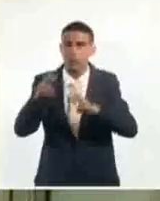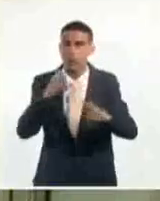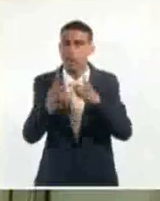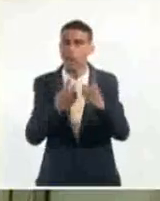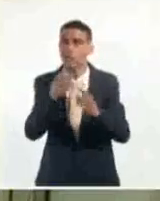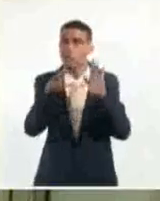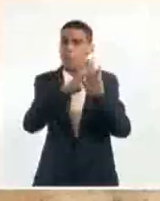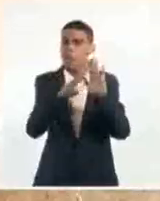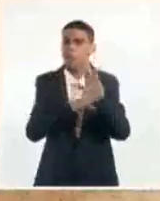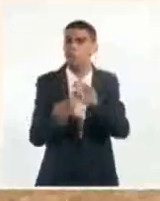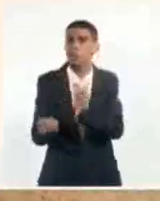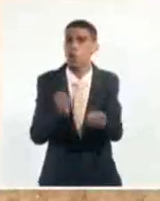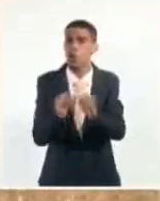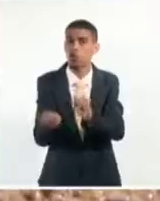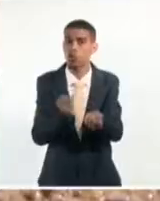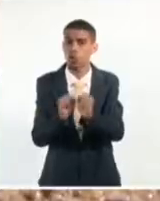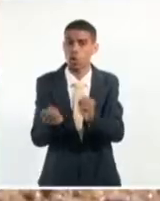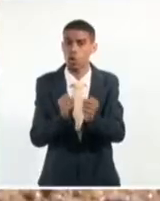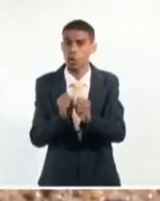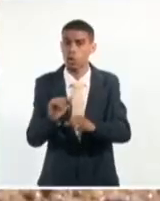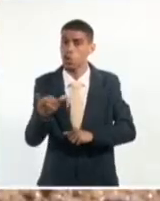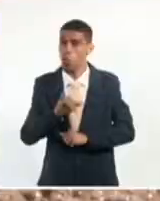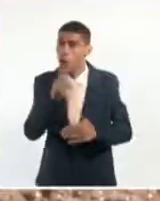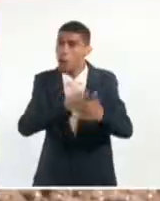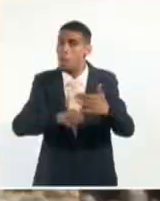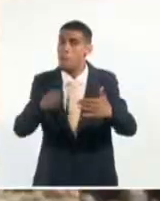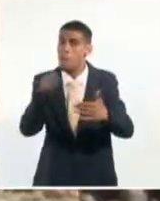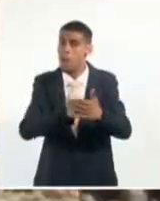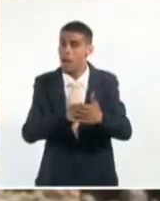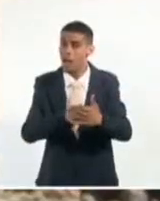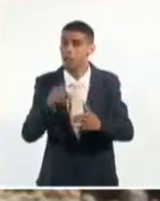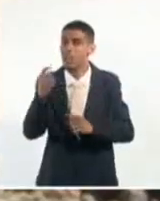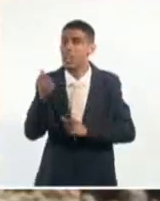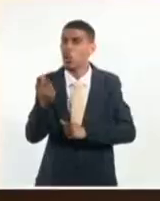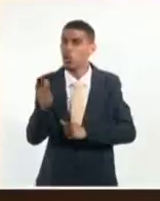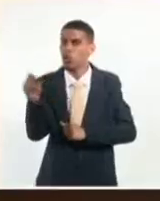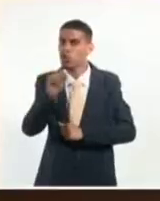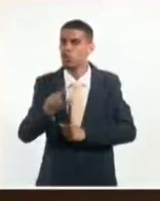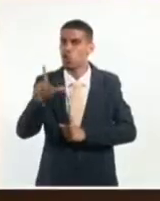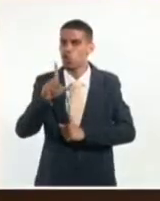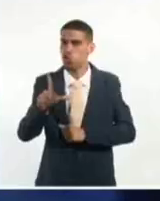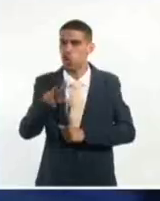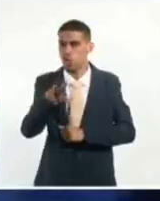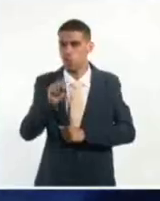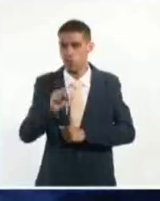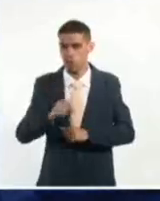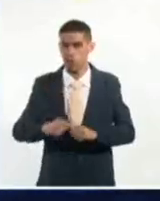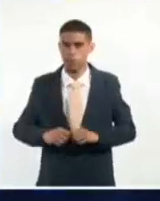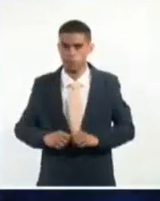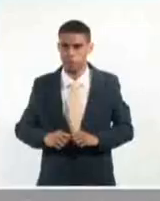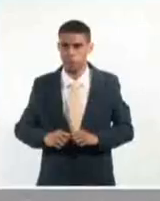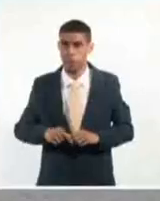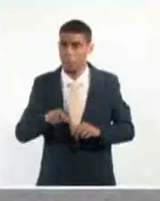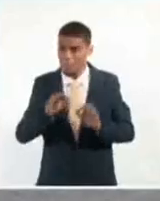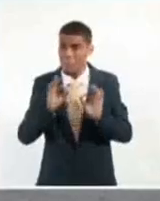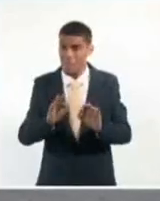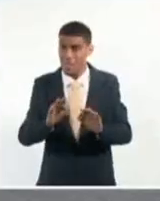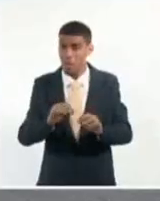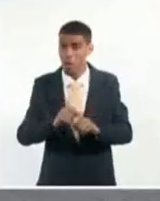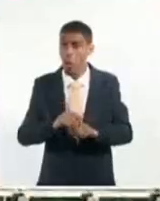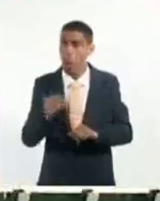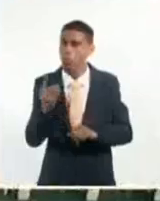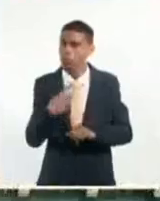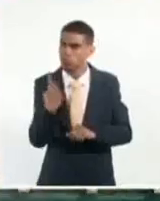prevención y control y, a la par, una estrategia económica social con el ser humano como centro. Ello permitió enfrentar los